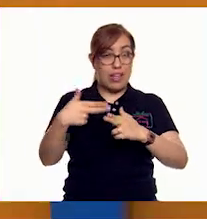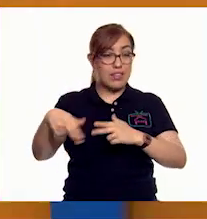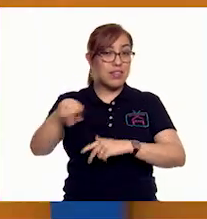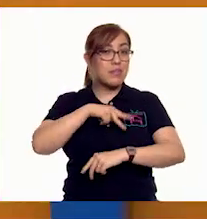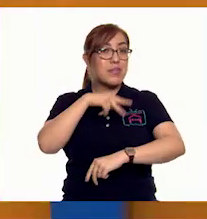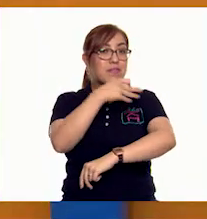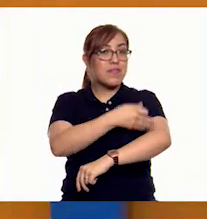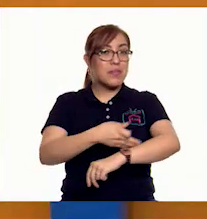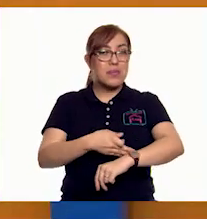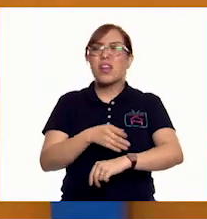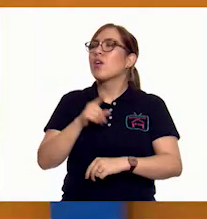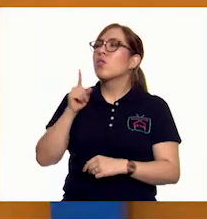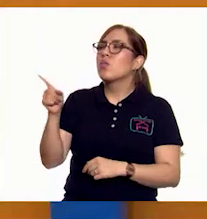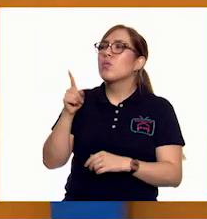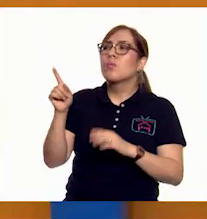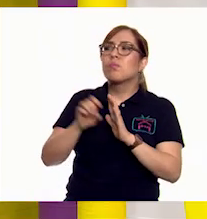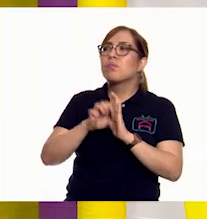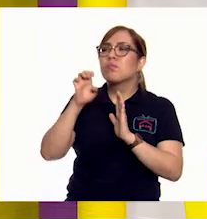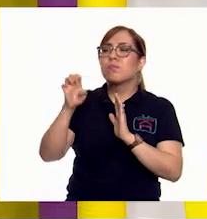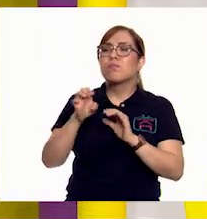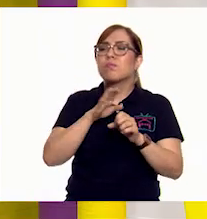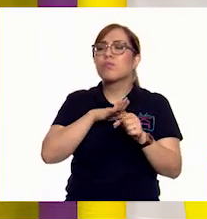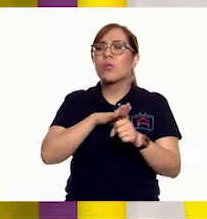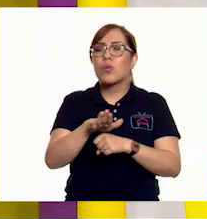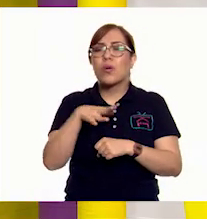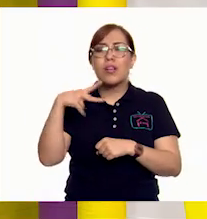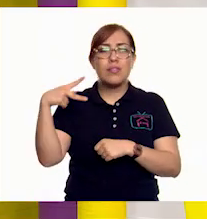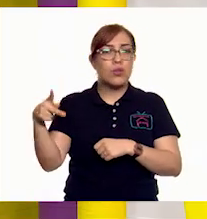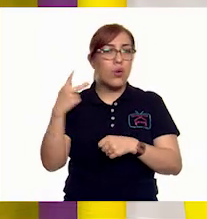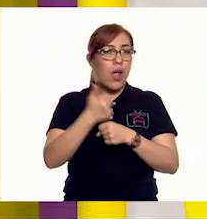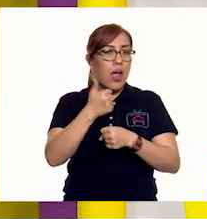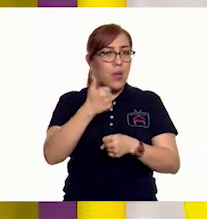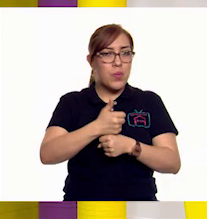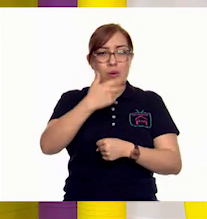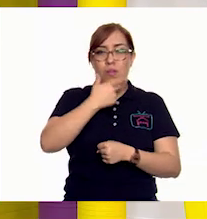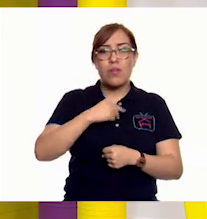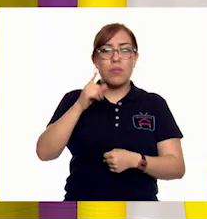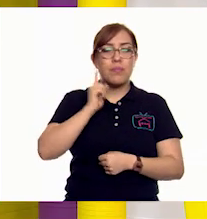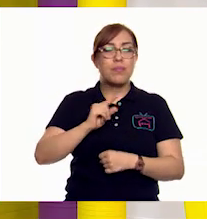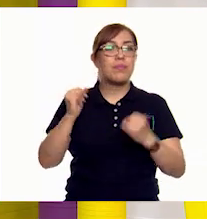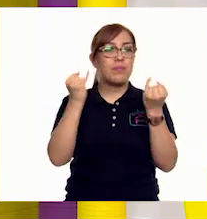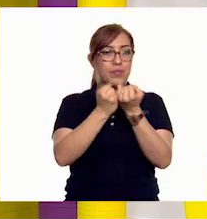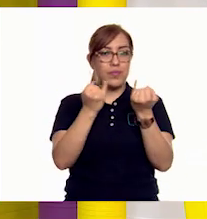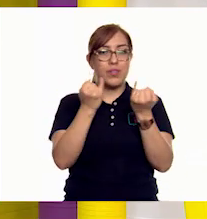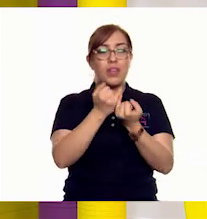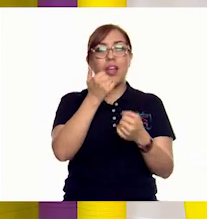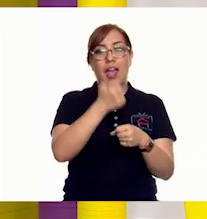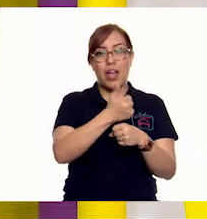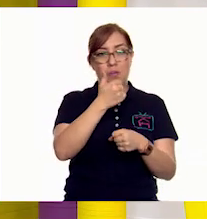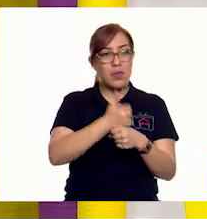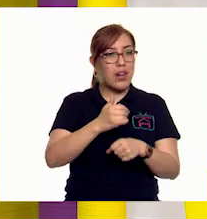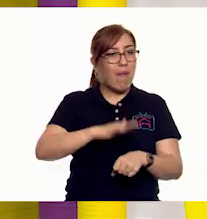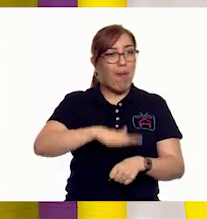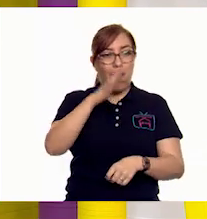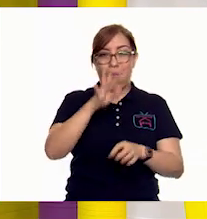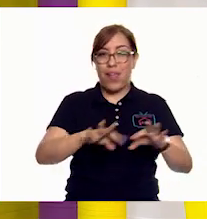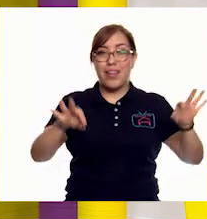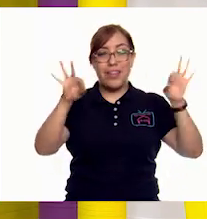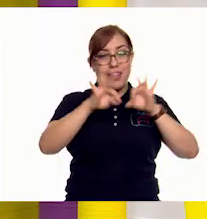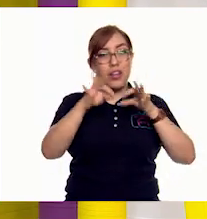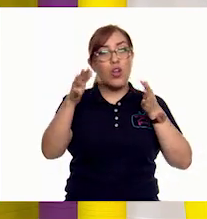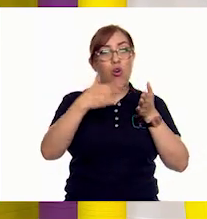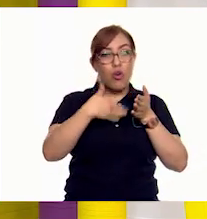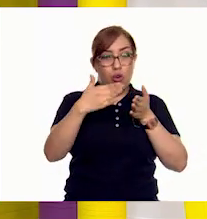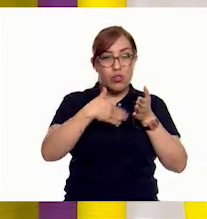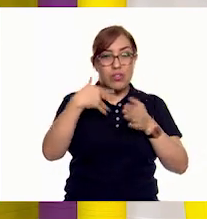¿qué recuerdas que te hayan enseñado tus abuelos? Por ejemplo, mi abuela también la cocina. Yo de mi abuelita le aprendí la cocina, ¿no? Ella también tenía